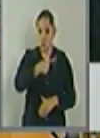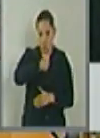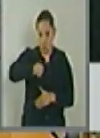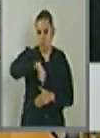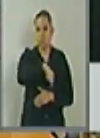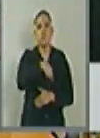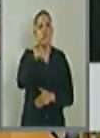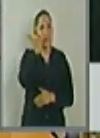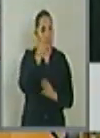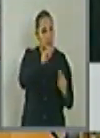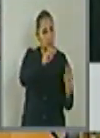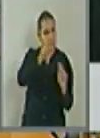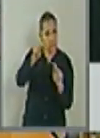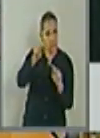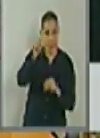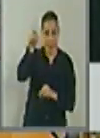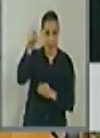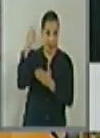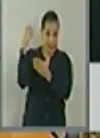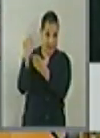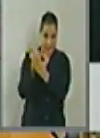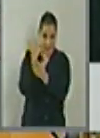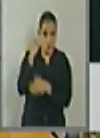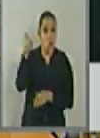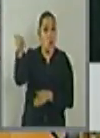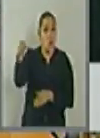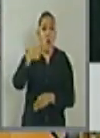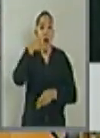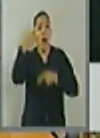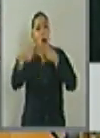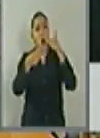ganó cumpla su rosario de promesas.